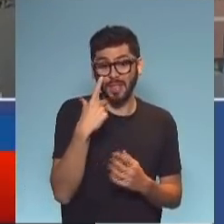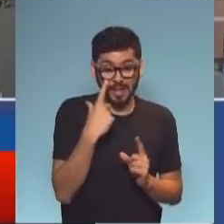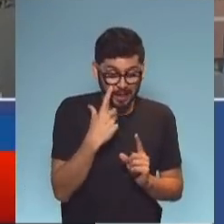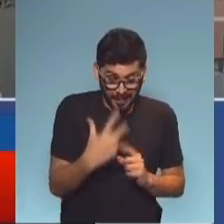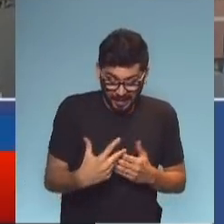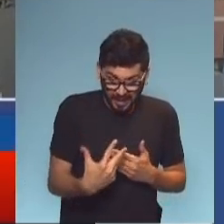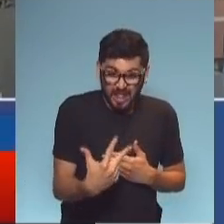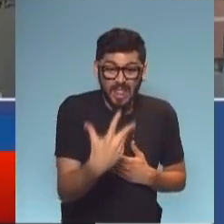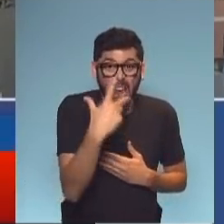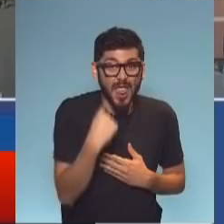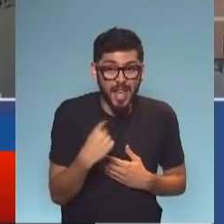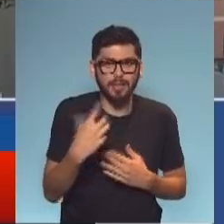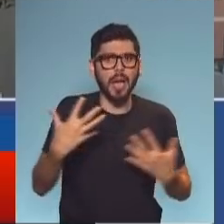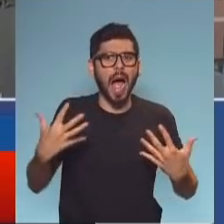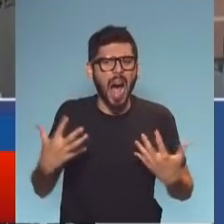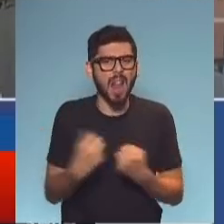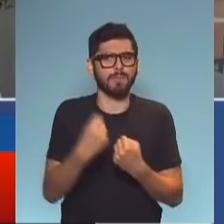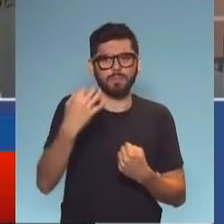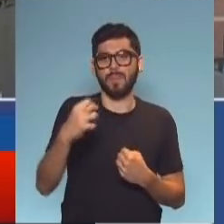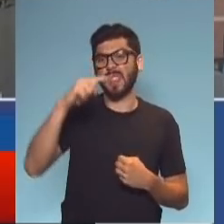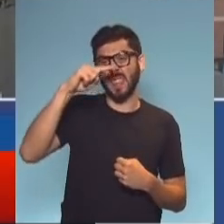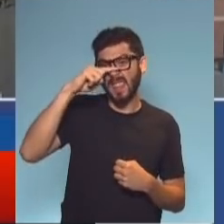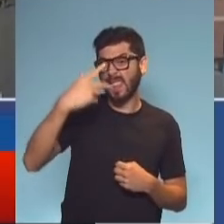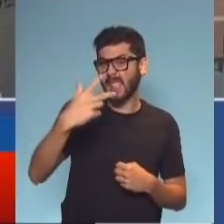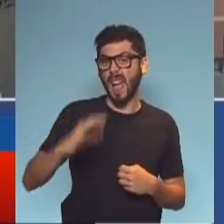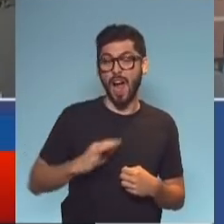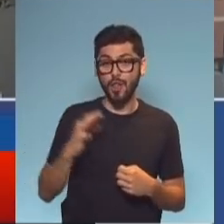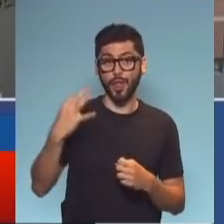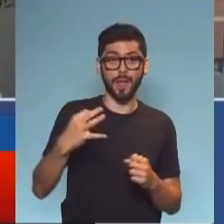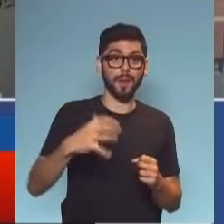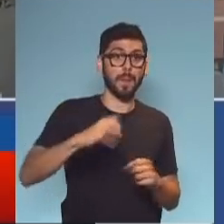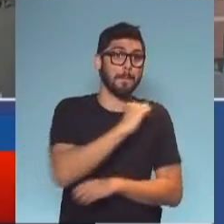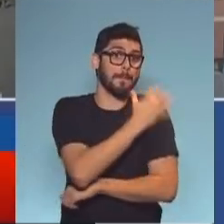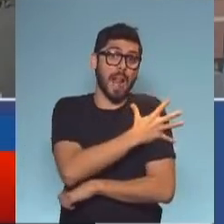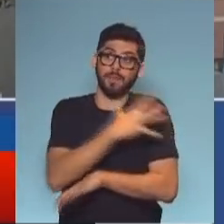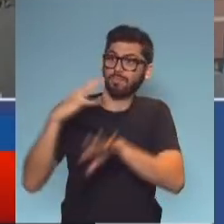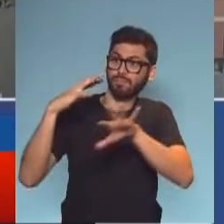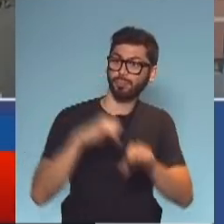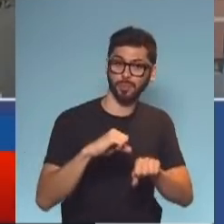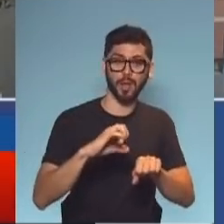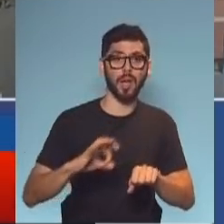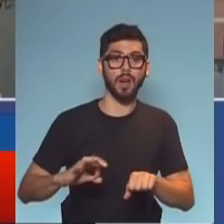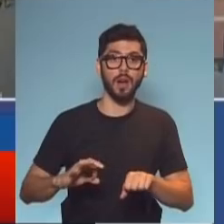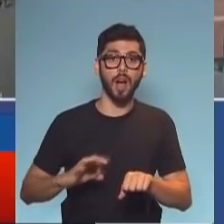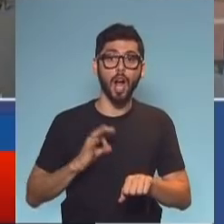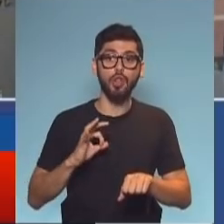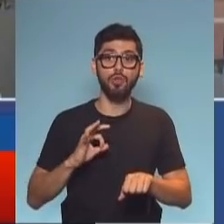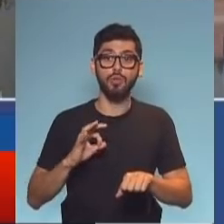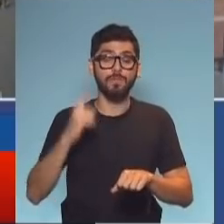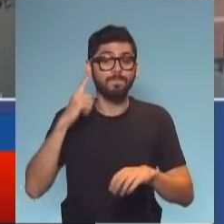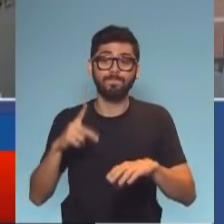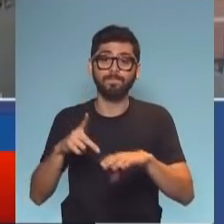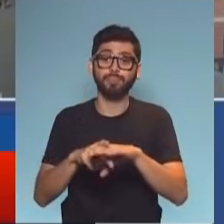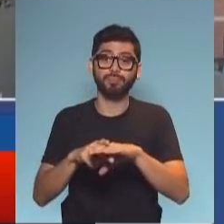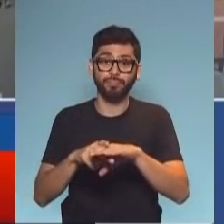conmemoramos el aniversario 73 de la ocupación de Palestina en el año 1900. ¿Se